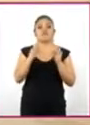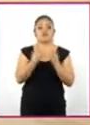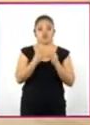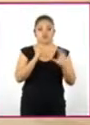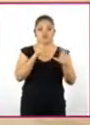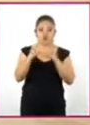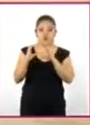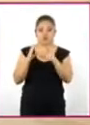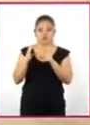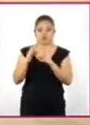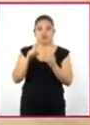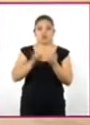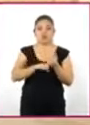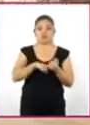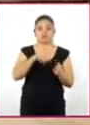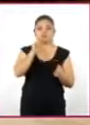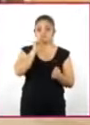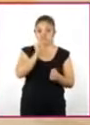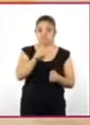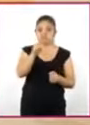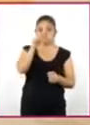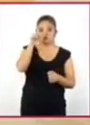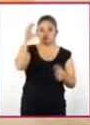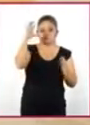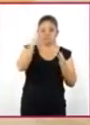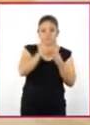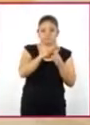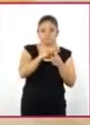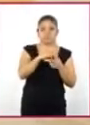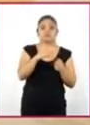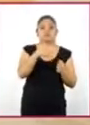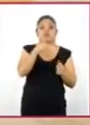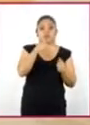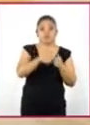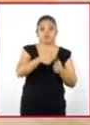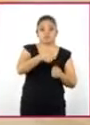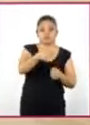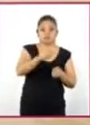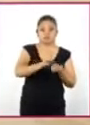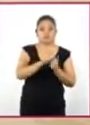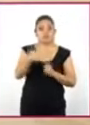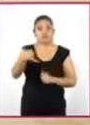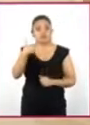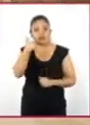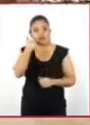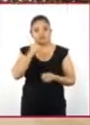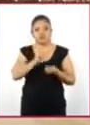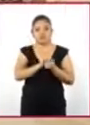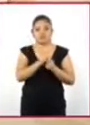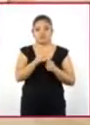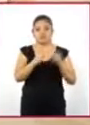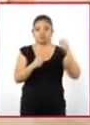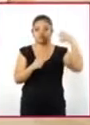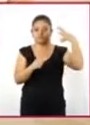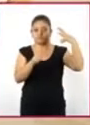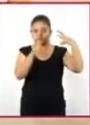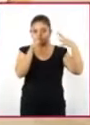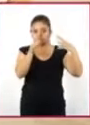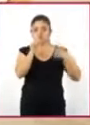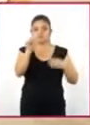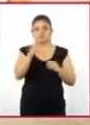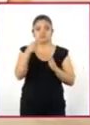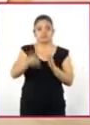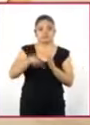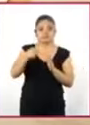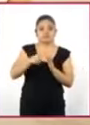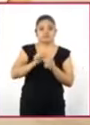lámpara incandescente, el tranvía y la radio. Además, se sentaron las bases para los avances tecnológicos